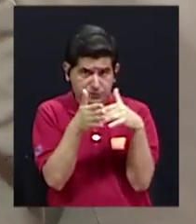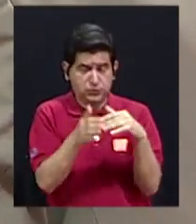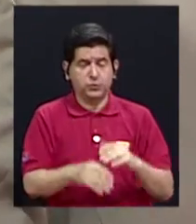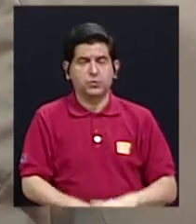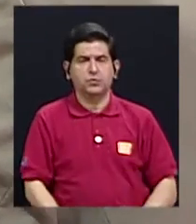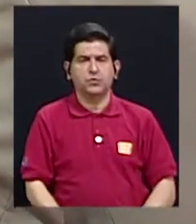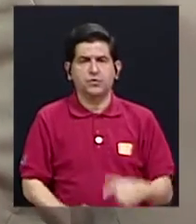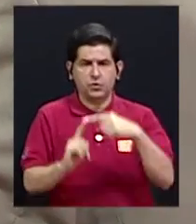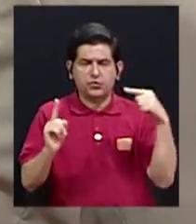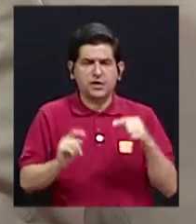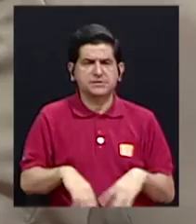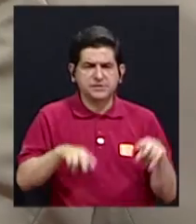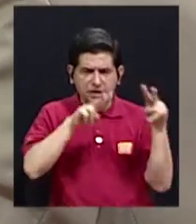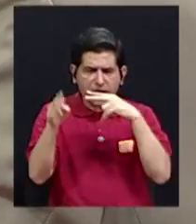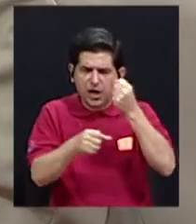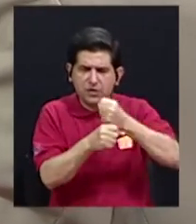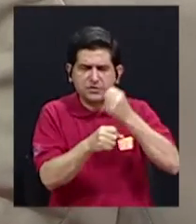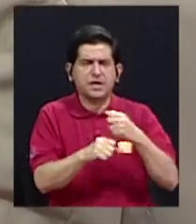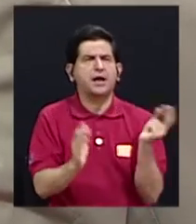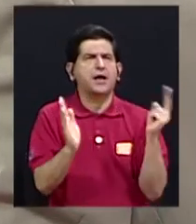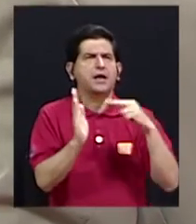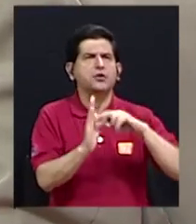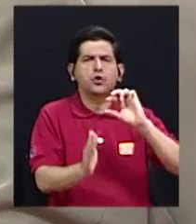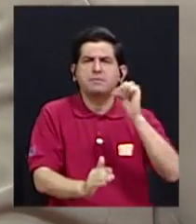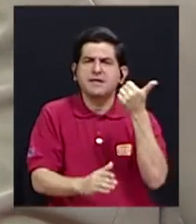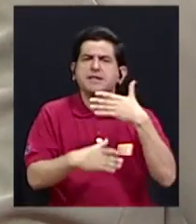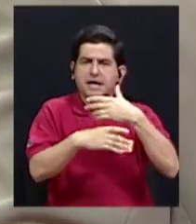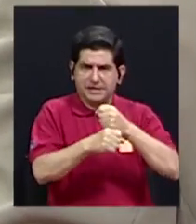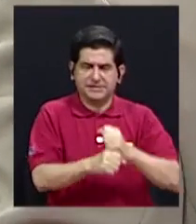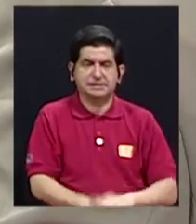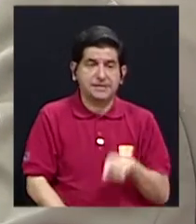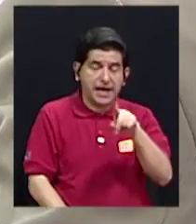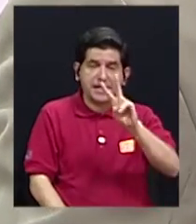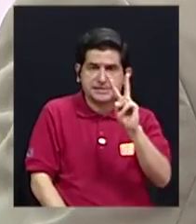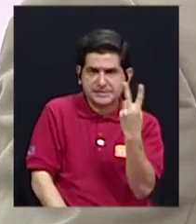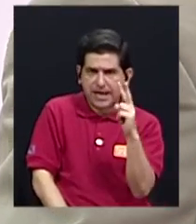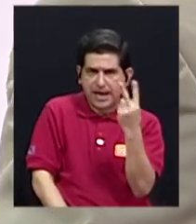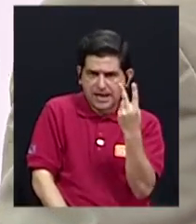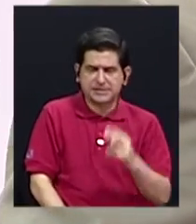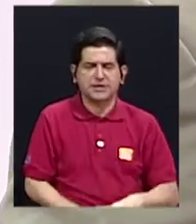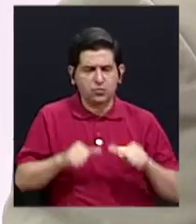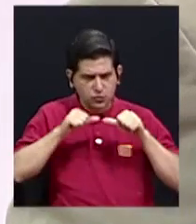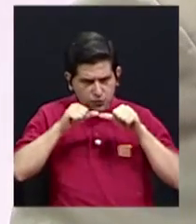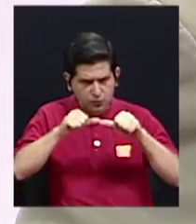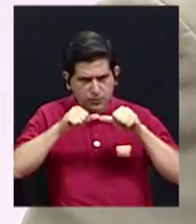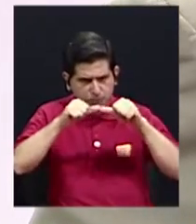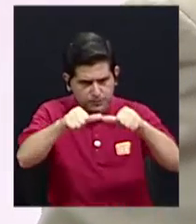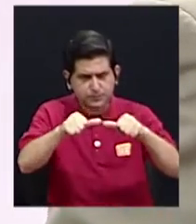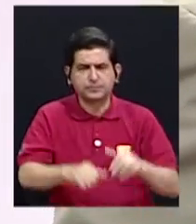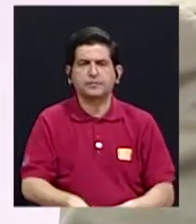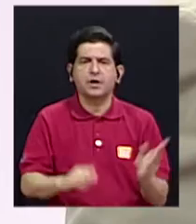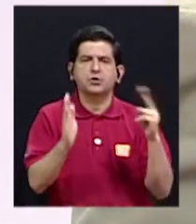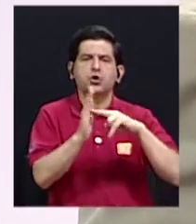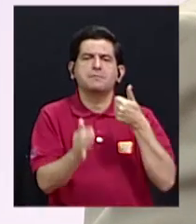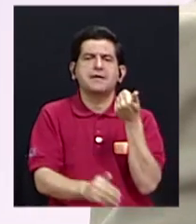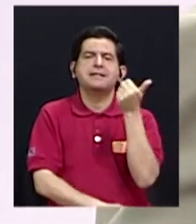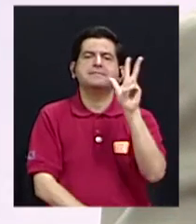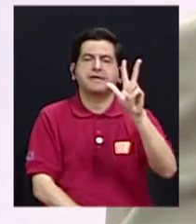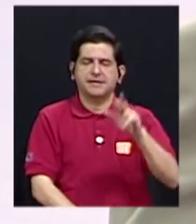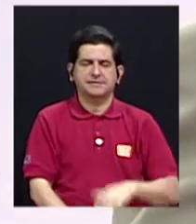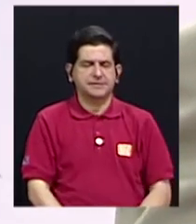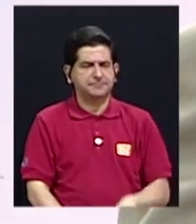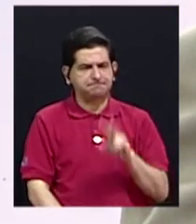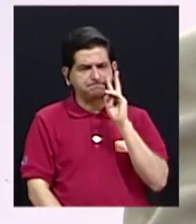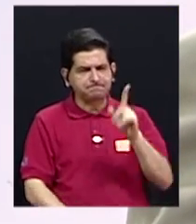lab se había realizado en el año 2010 y este es el segundo que sigue la línea que es el del 2013 y pudimos